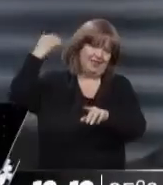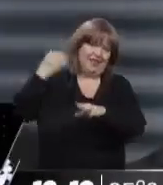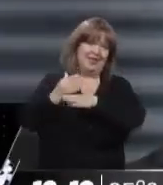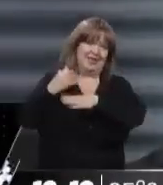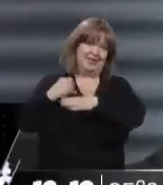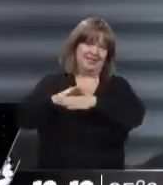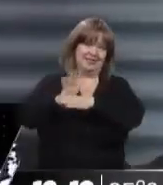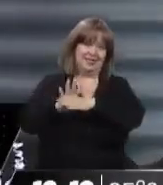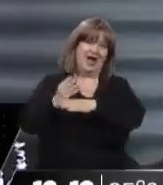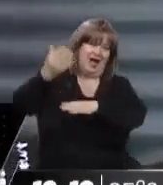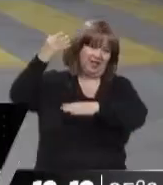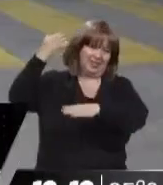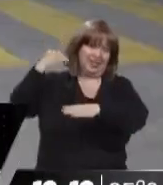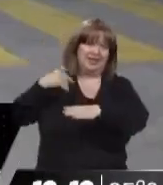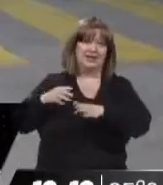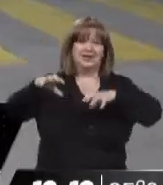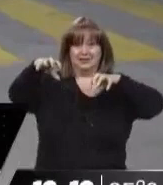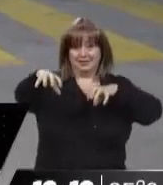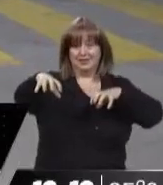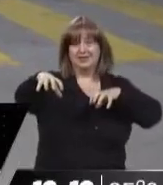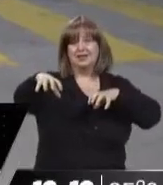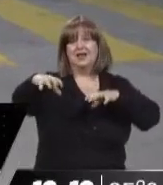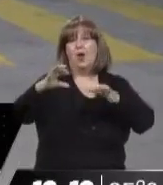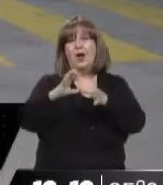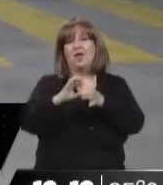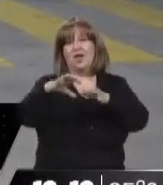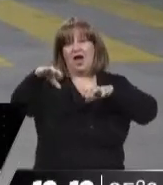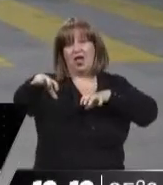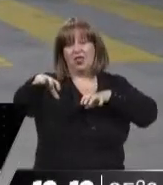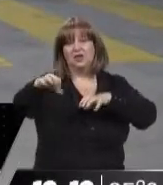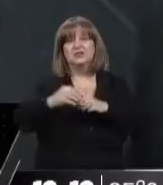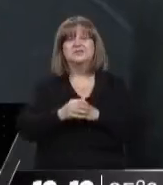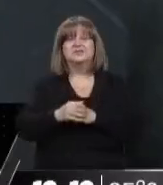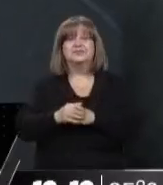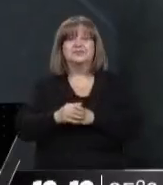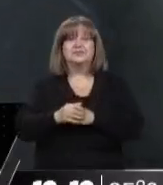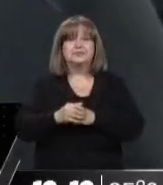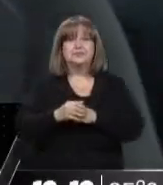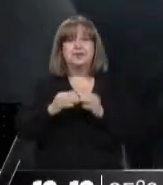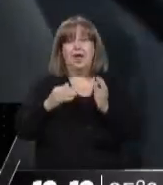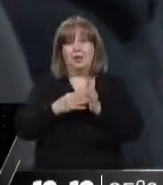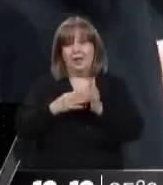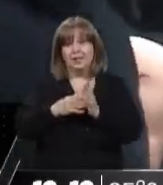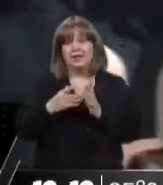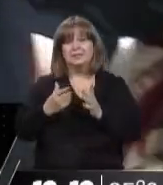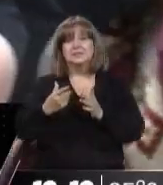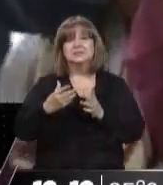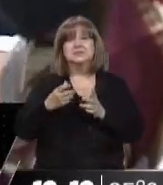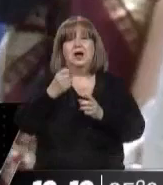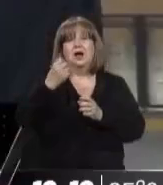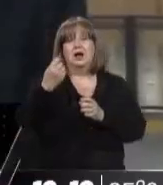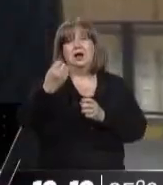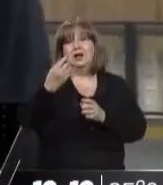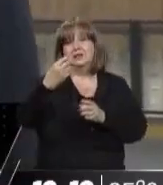decir también, como bien lo decía Sofi, que cuando la demanda de pasar se concentra sí. todo entre